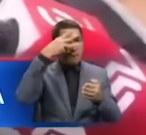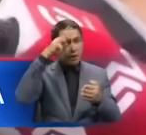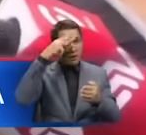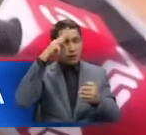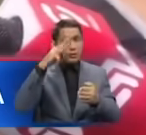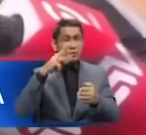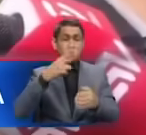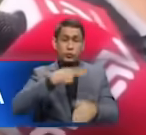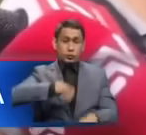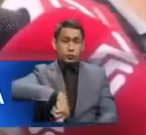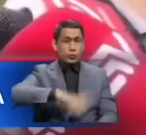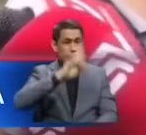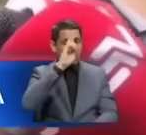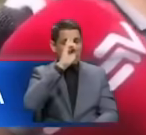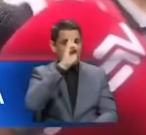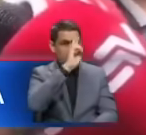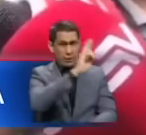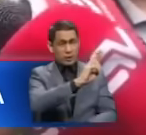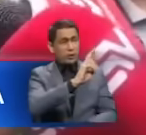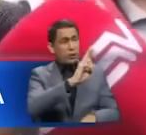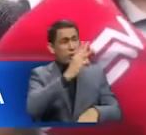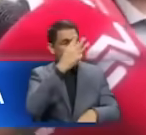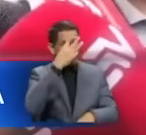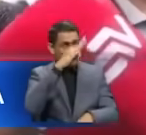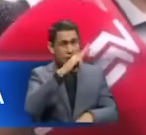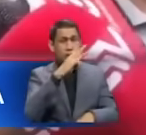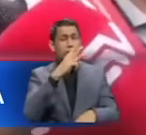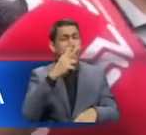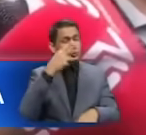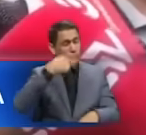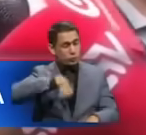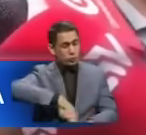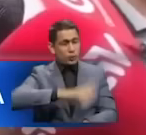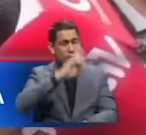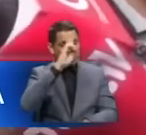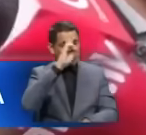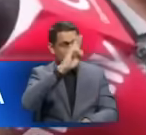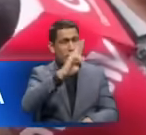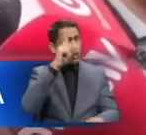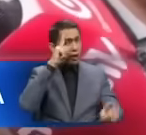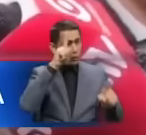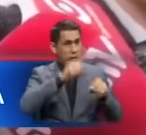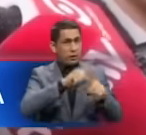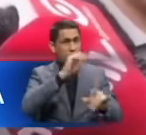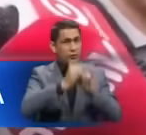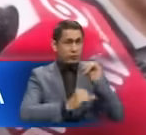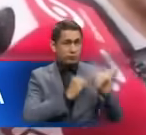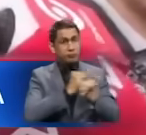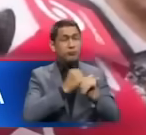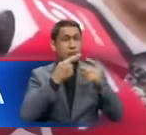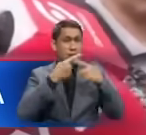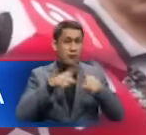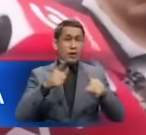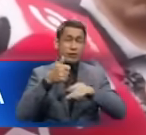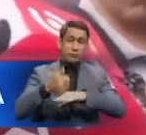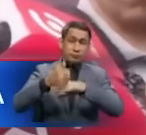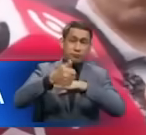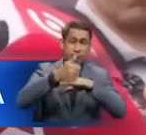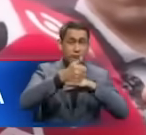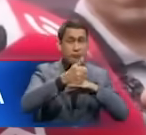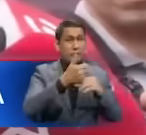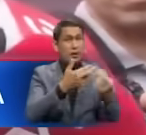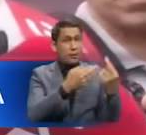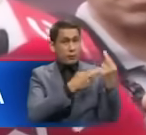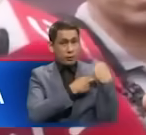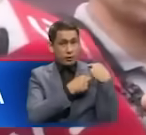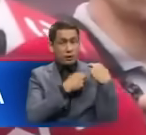legales, de los procesos diplomáticos y del derecho internacional. Se tendrá que analizar por parte de las autoridades correspondientes si